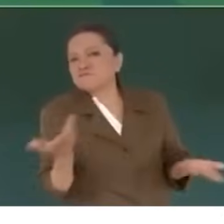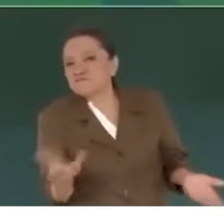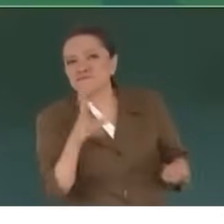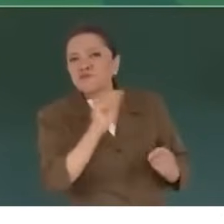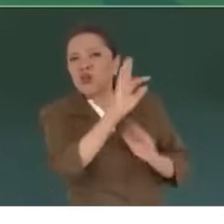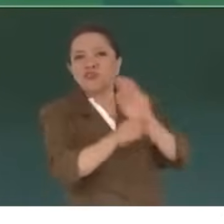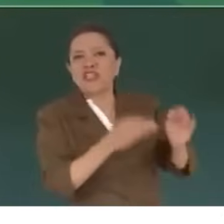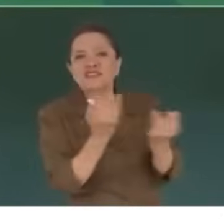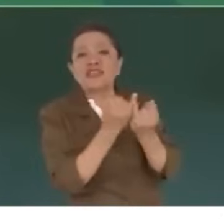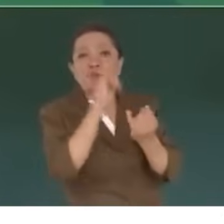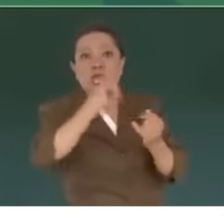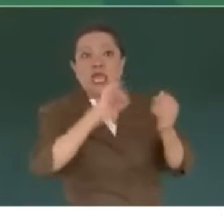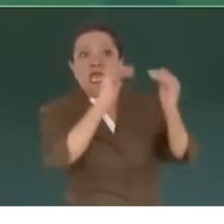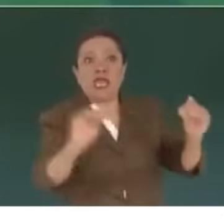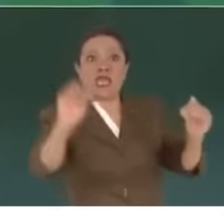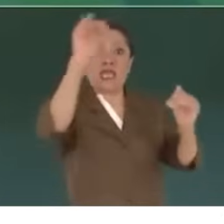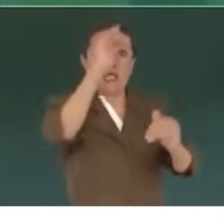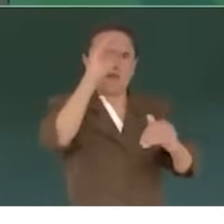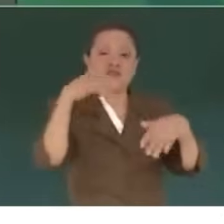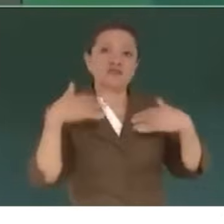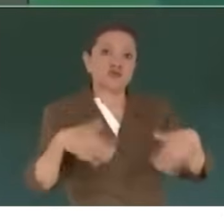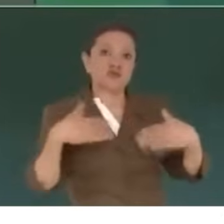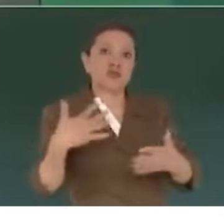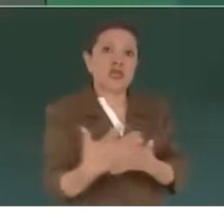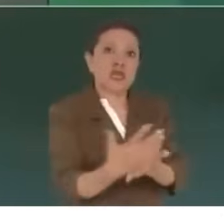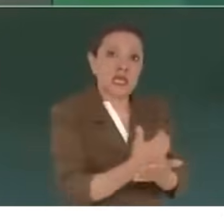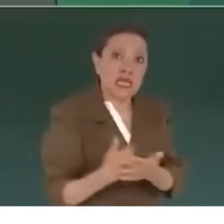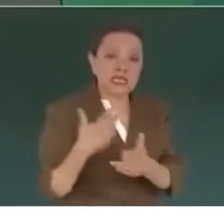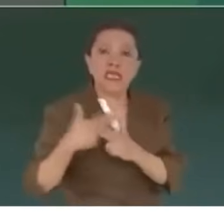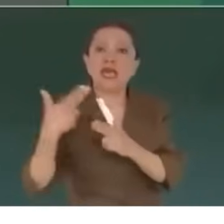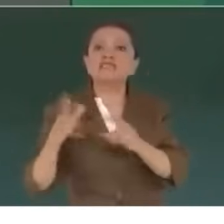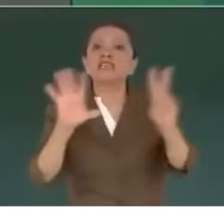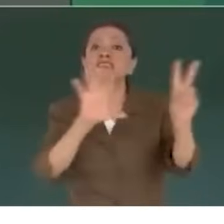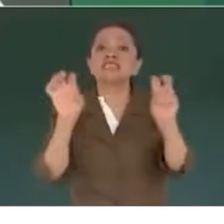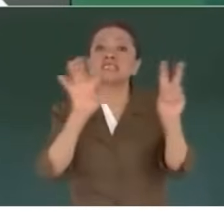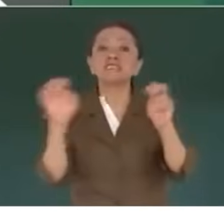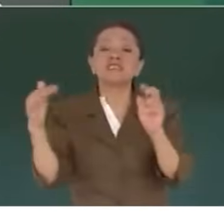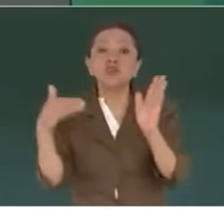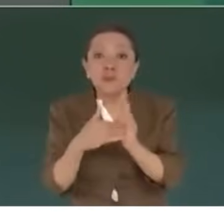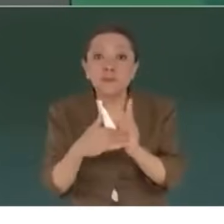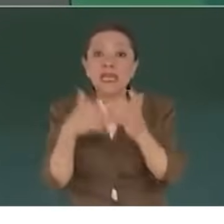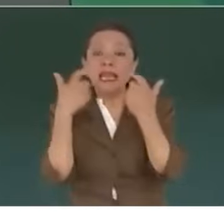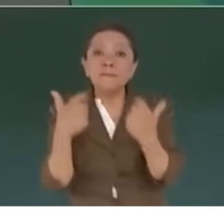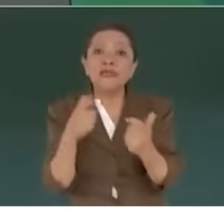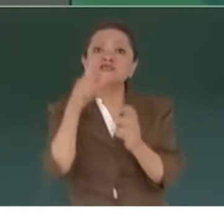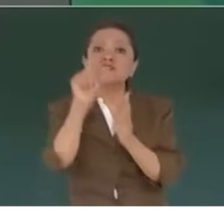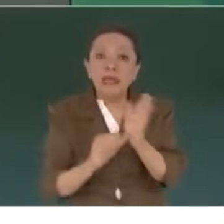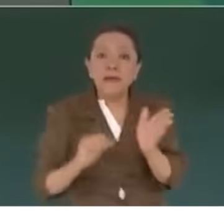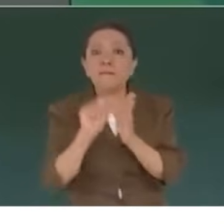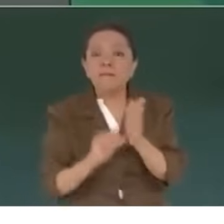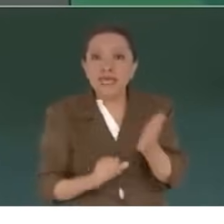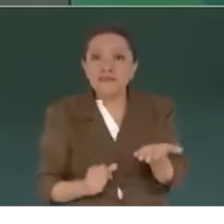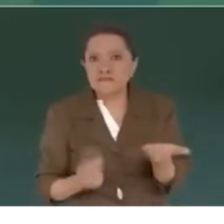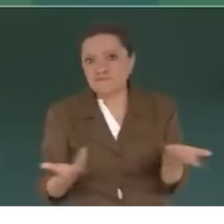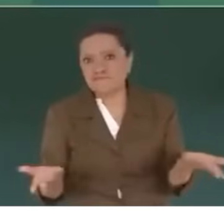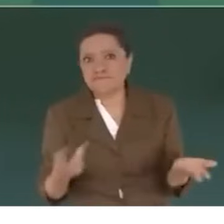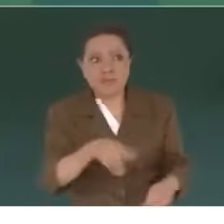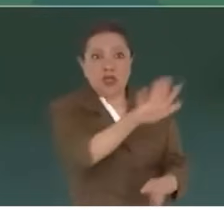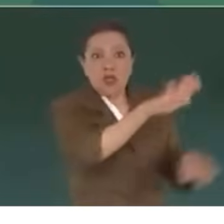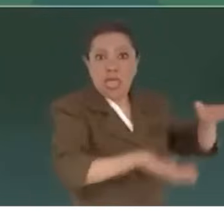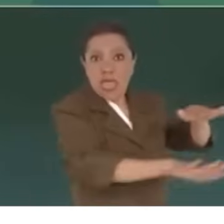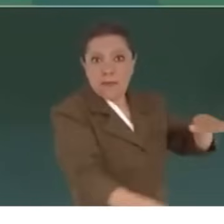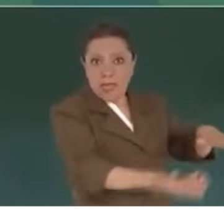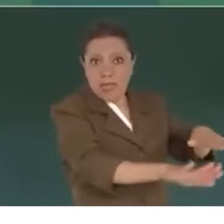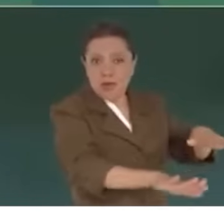arriba, porque los de arriba llegan a ganar hasta 700,000 pesos mensuales. Ellos se dan cuenta, no están de